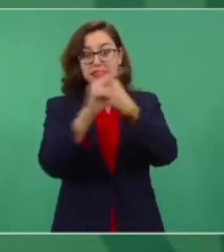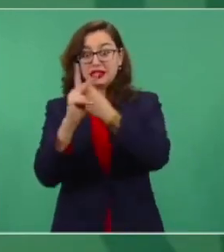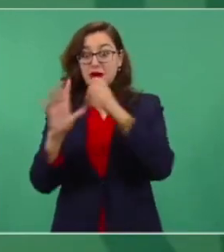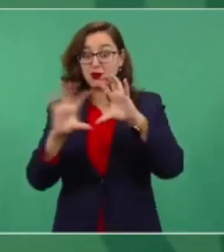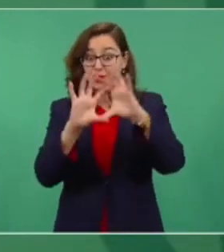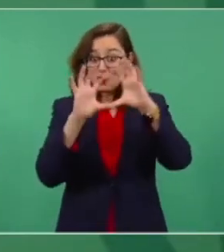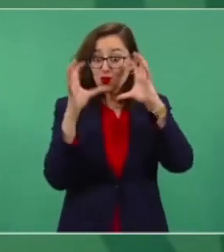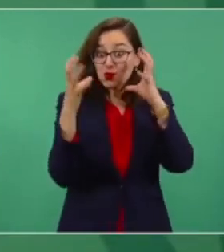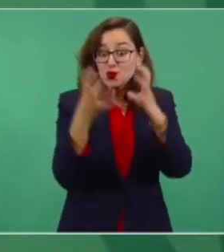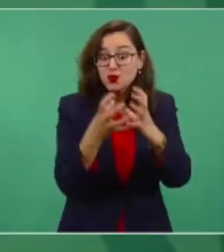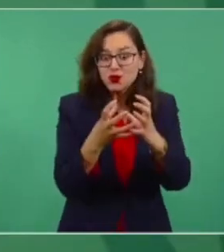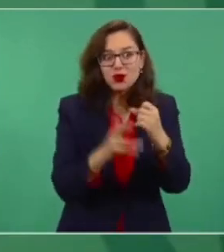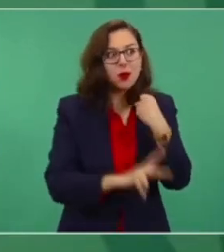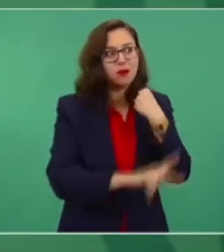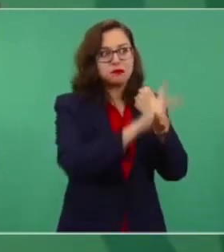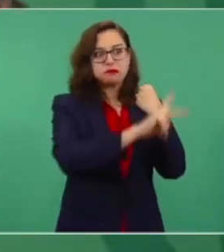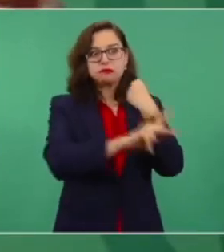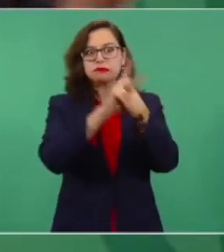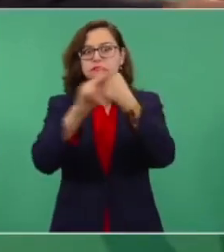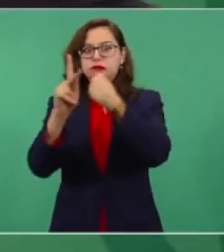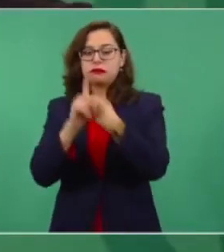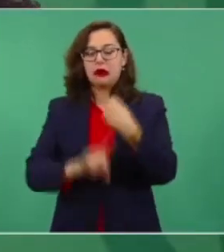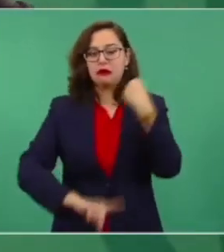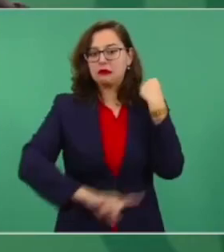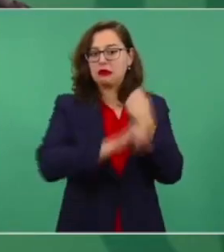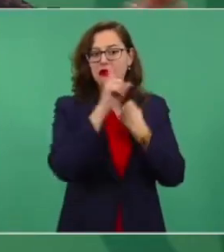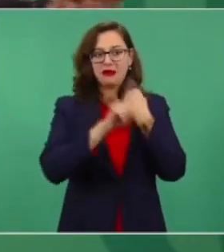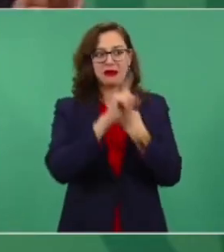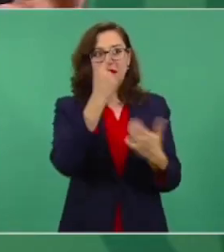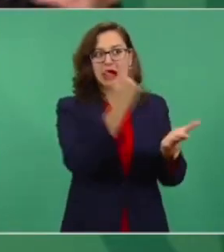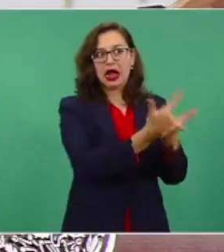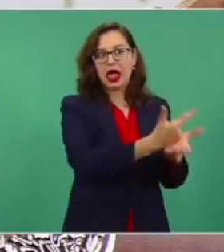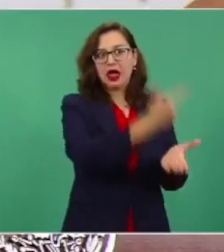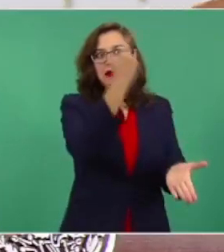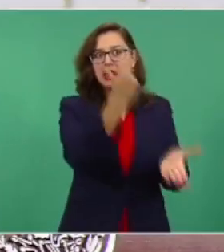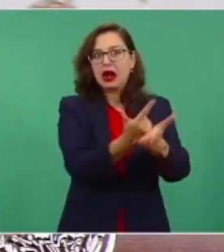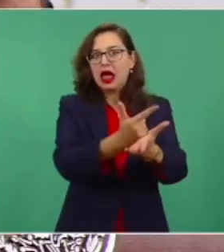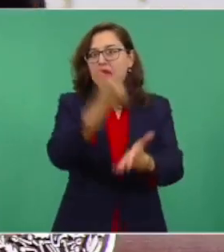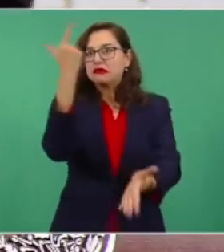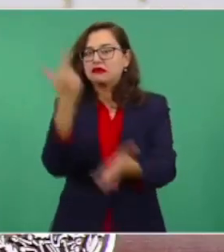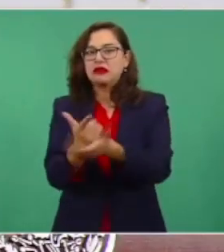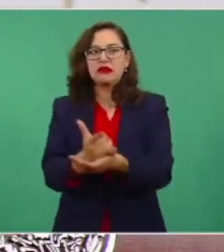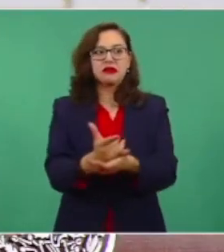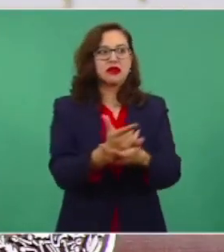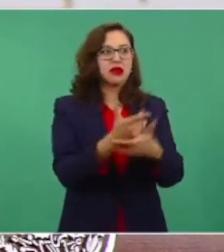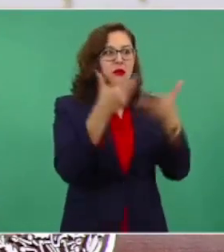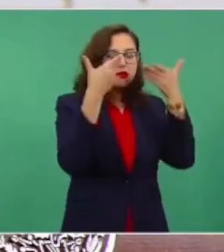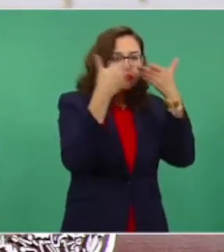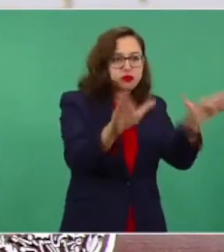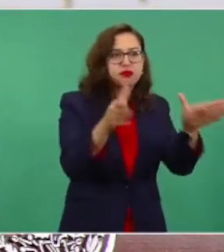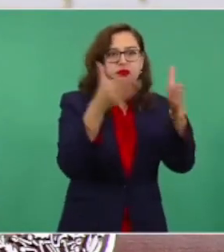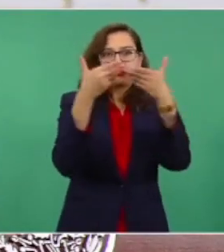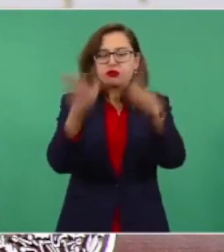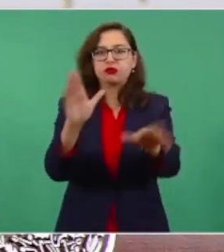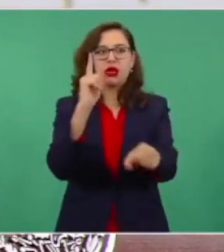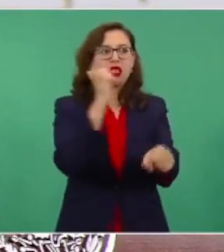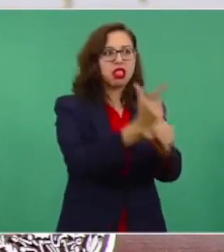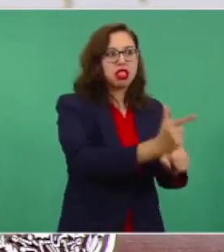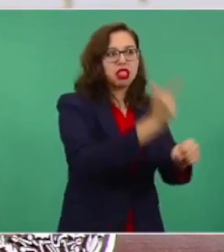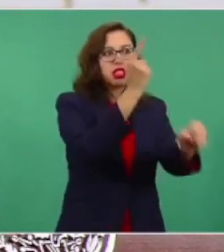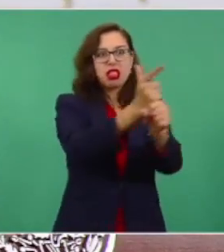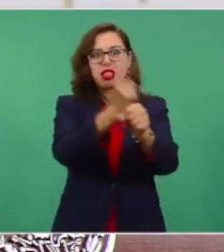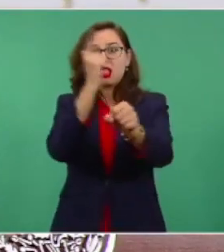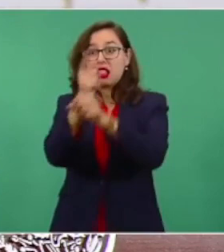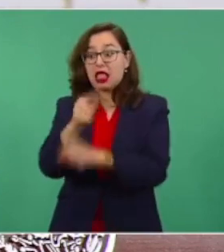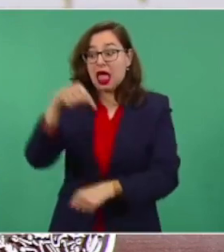mundial y aquí no se decía nada. Incluso el